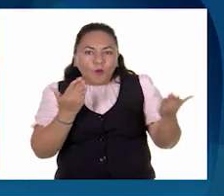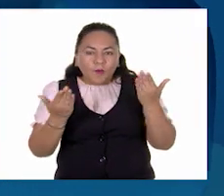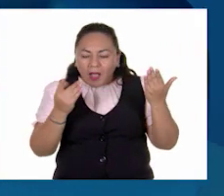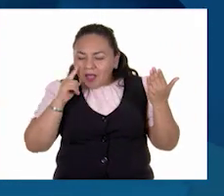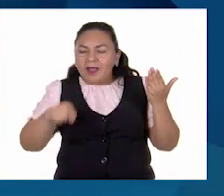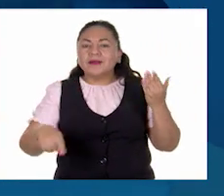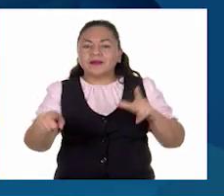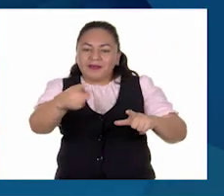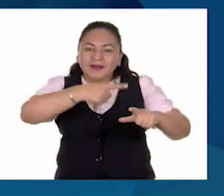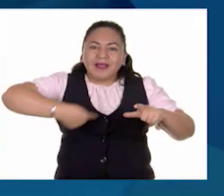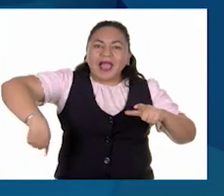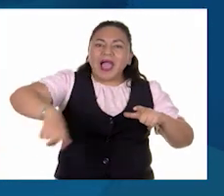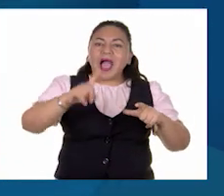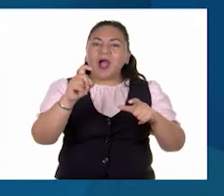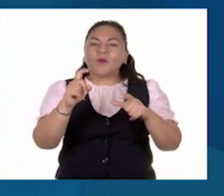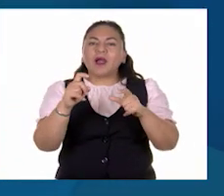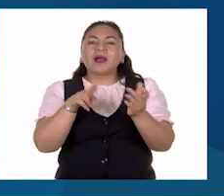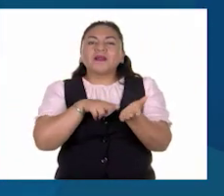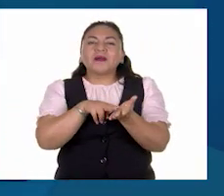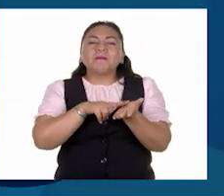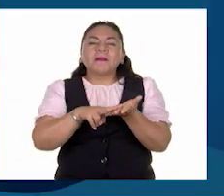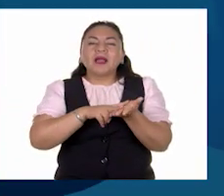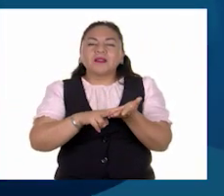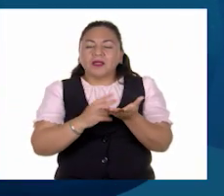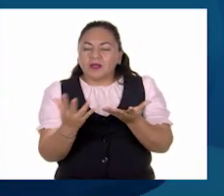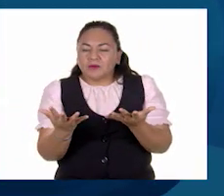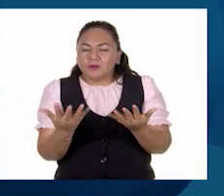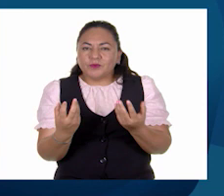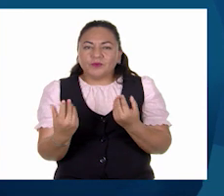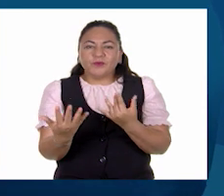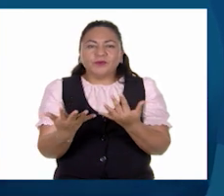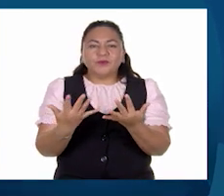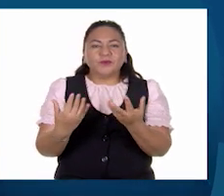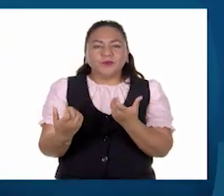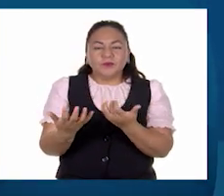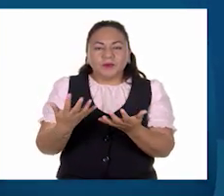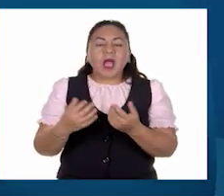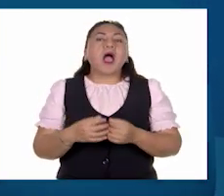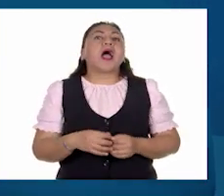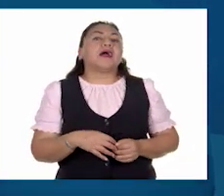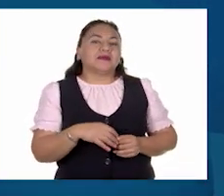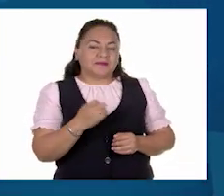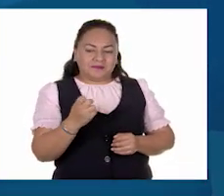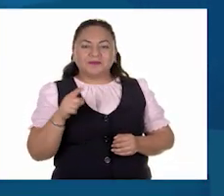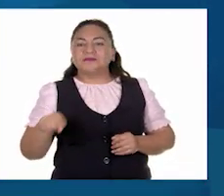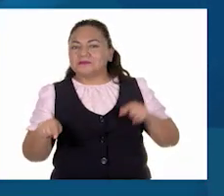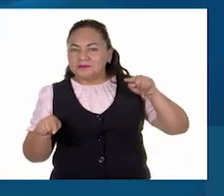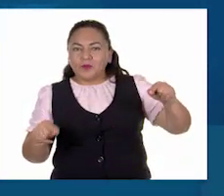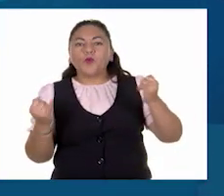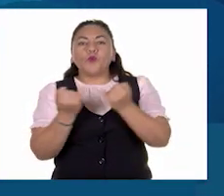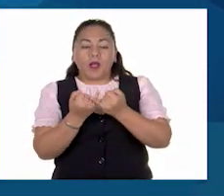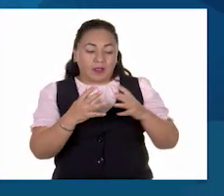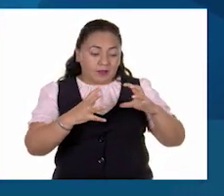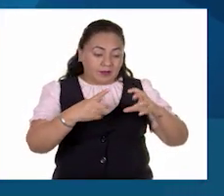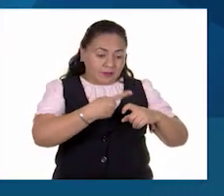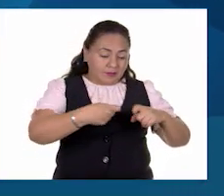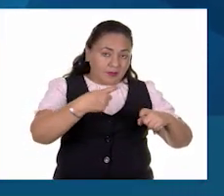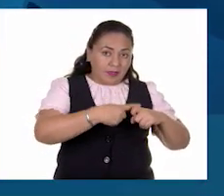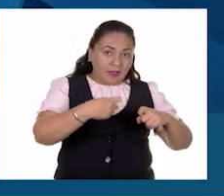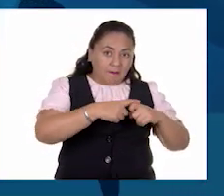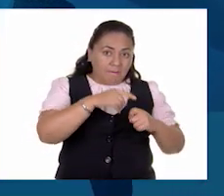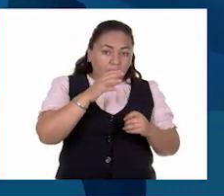estanque. Y ambos objetos se parecen en suavidad. Perfecto, muy bien, Larisa. ¿Y dónde hay una